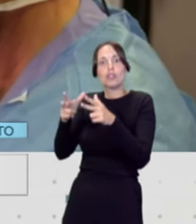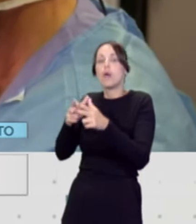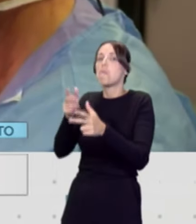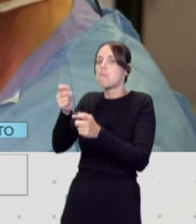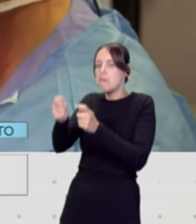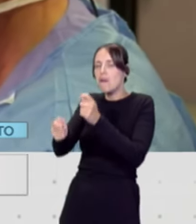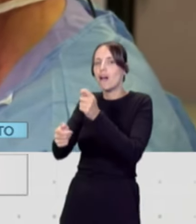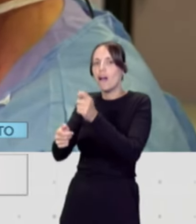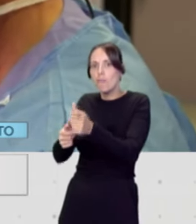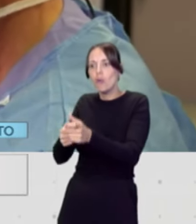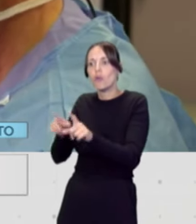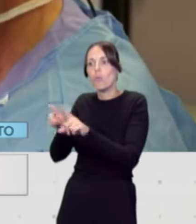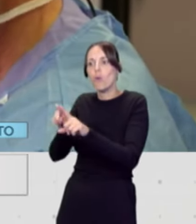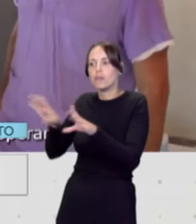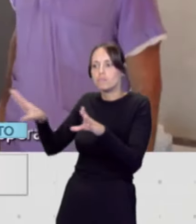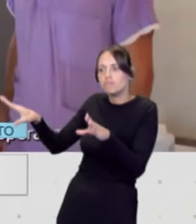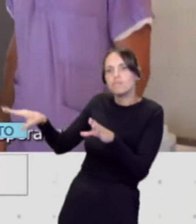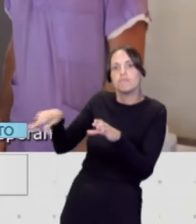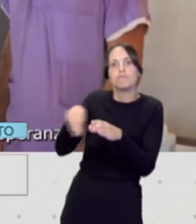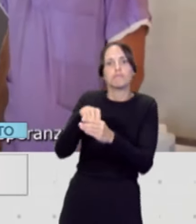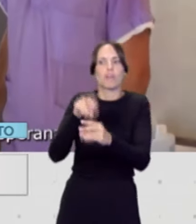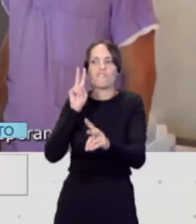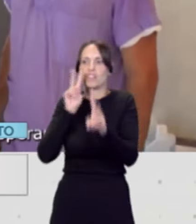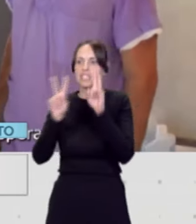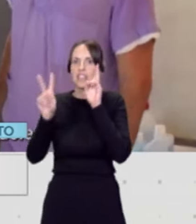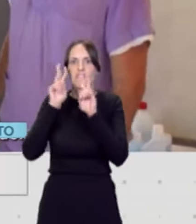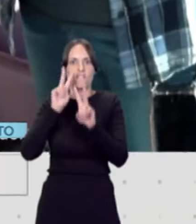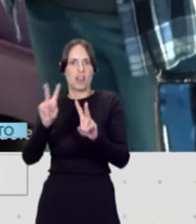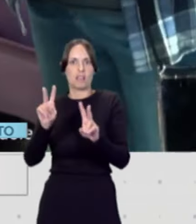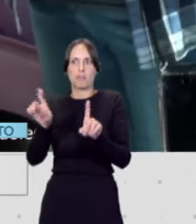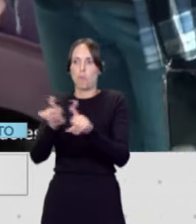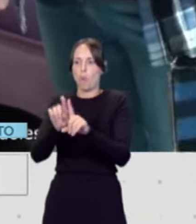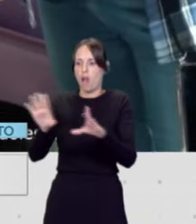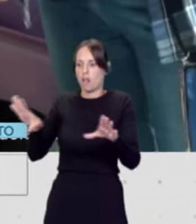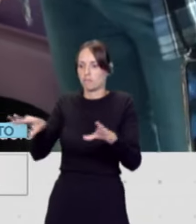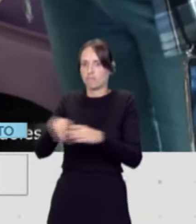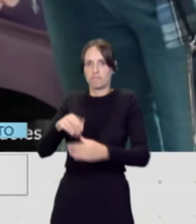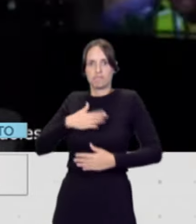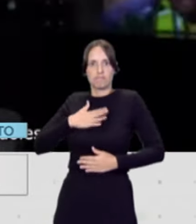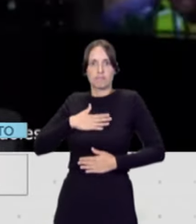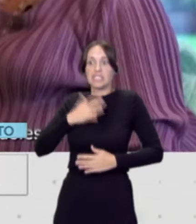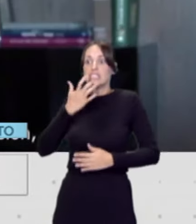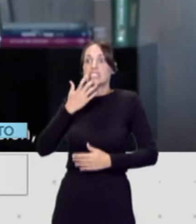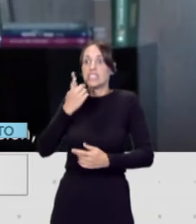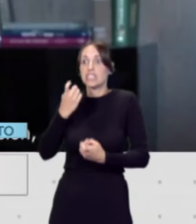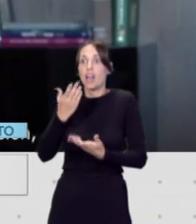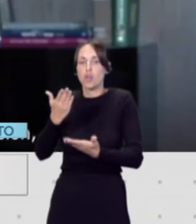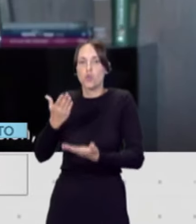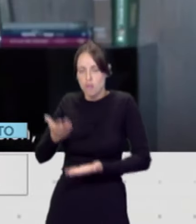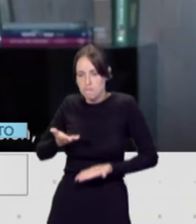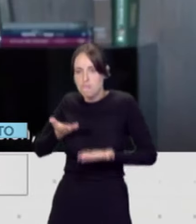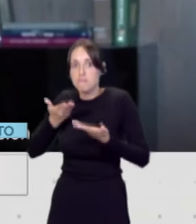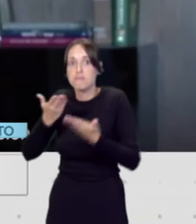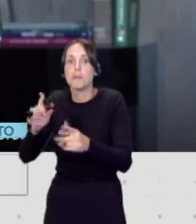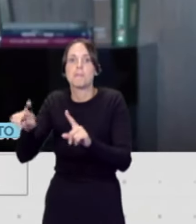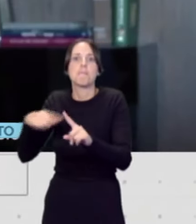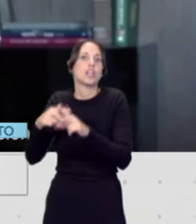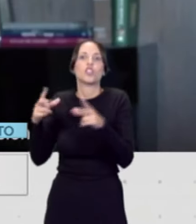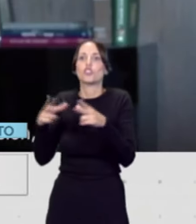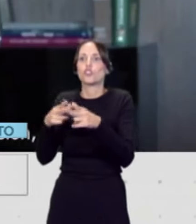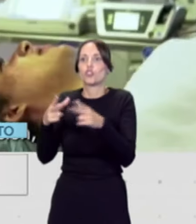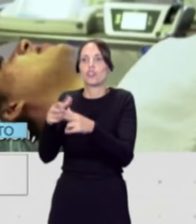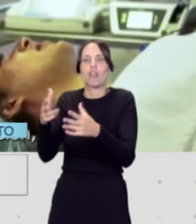pues que estas personas sean cada vez más visibles, formen parte de nosotros, pidan la ayuda cuando la necesitan y una sociedad que se ha volcado y por eso